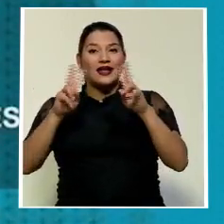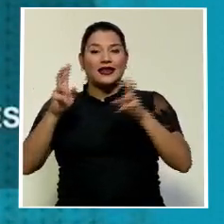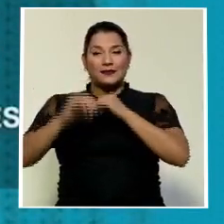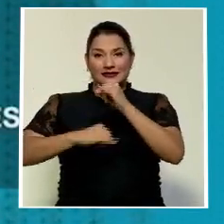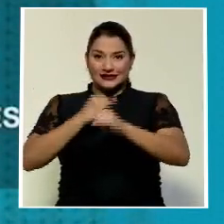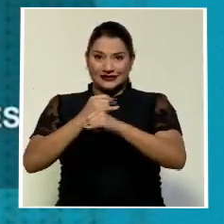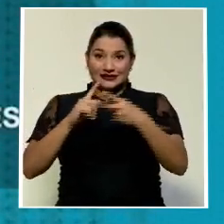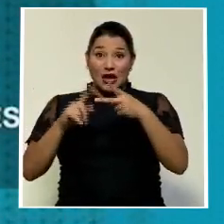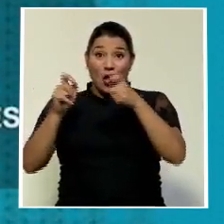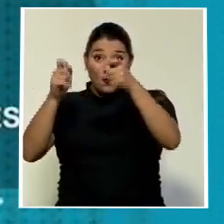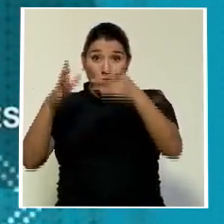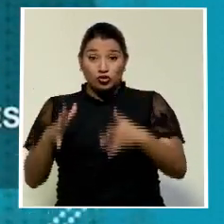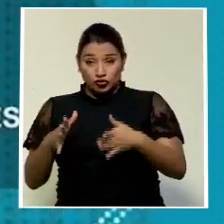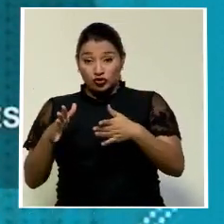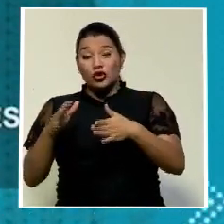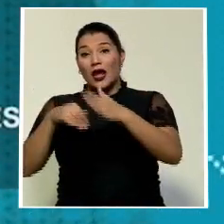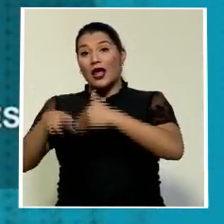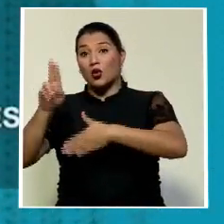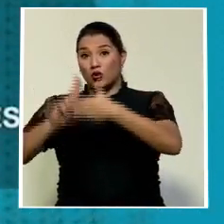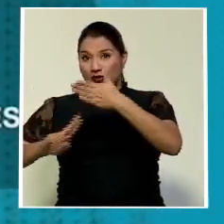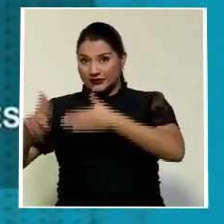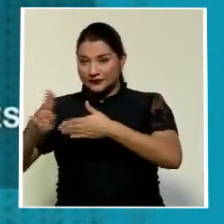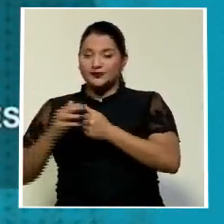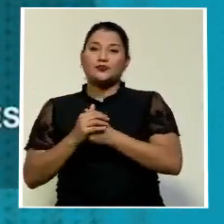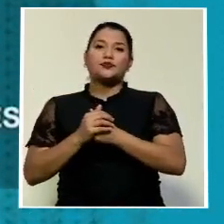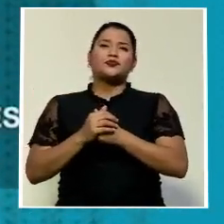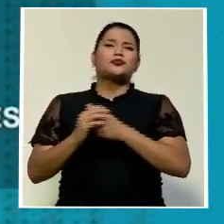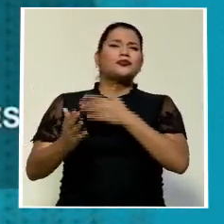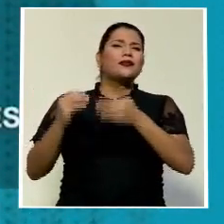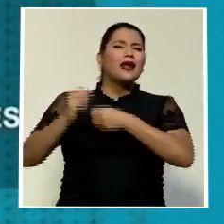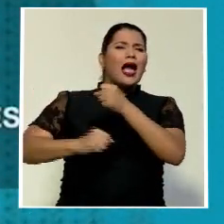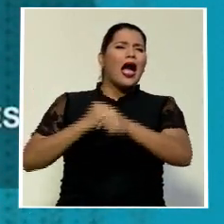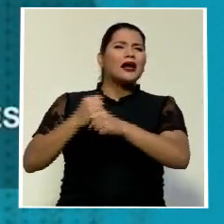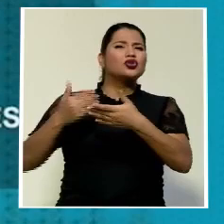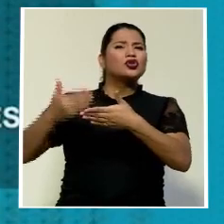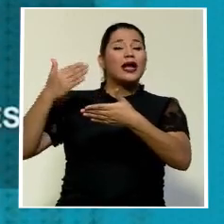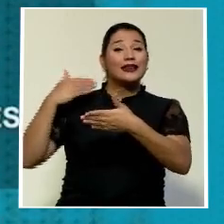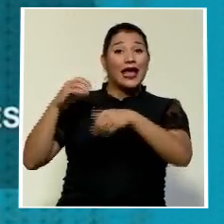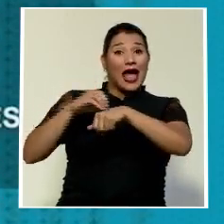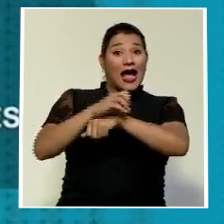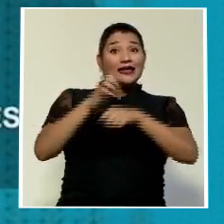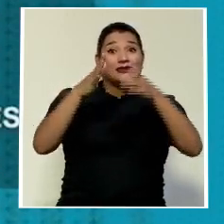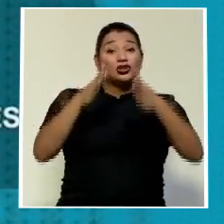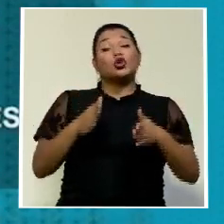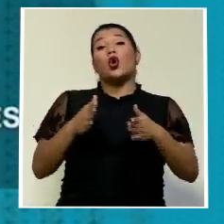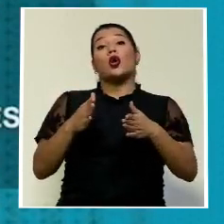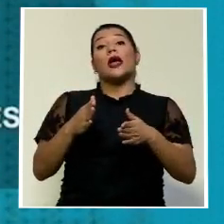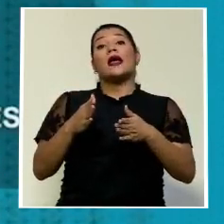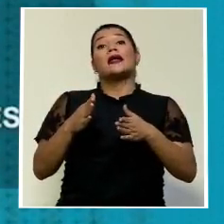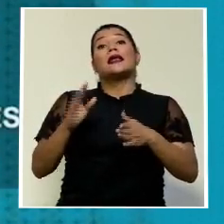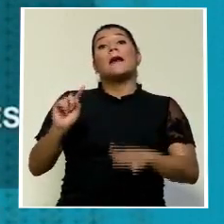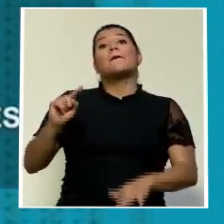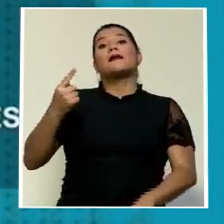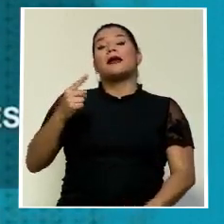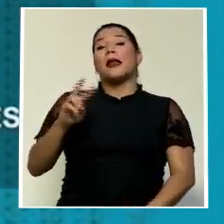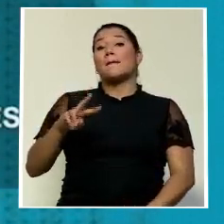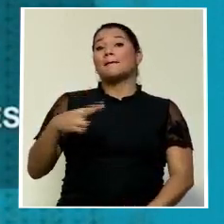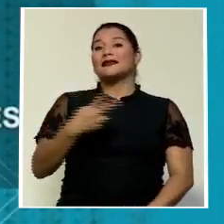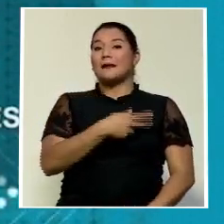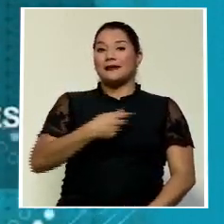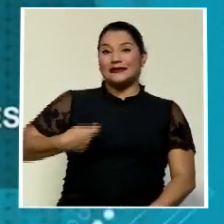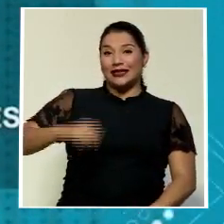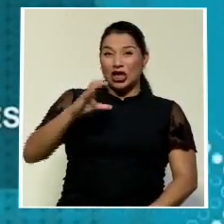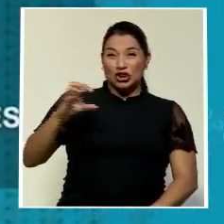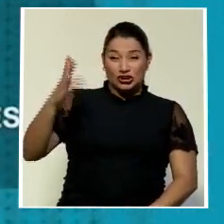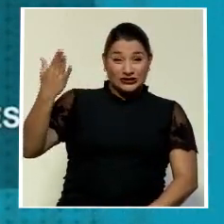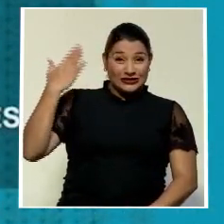en el Leeds University. Años atrás fue asesora de Ana Elena Chacón cuando fue primera vicepresidenta de la República en